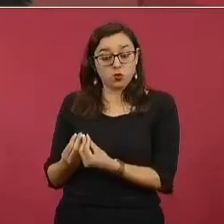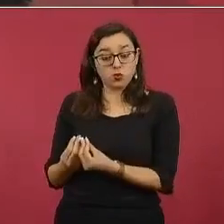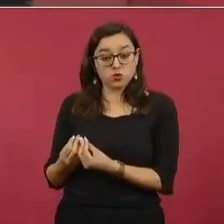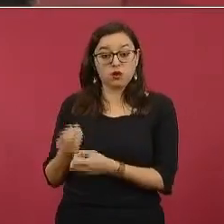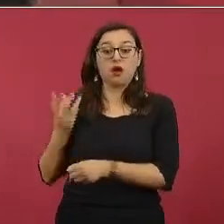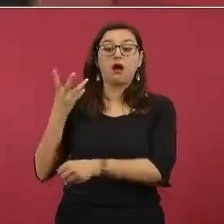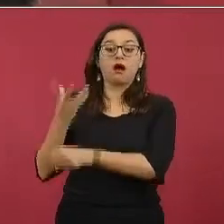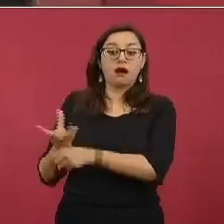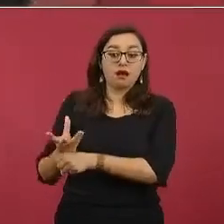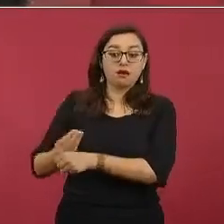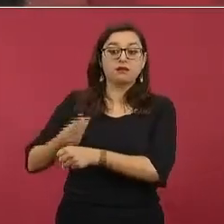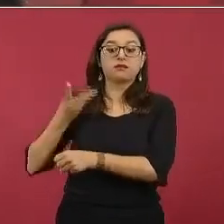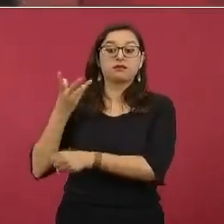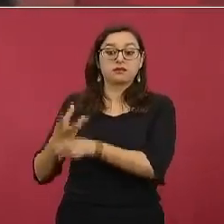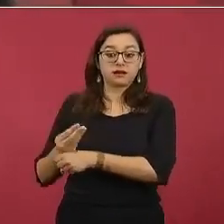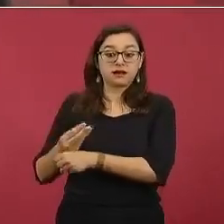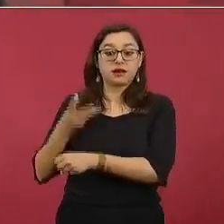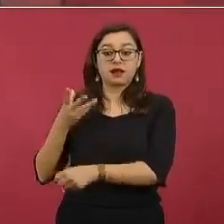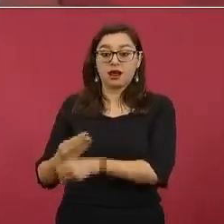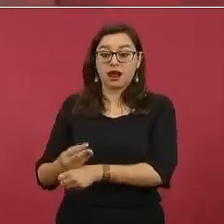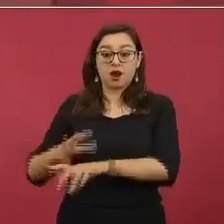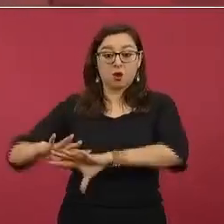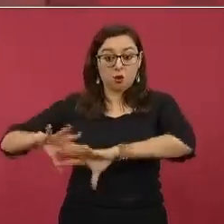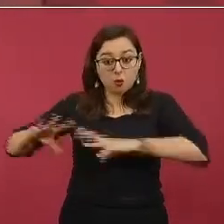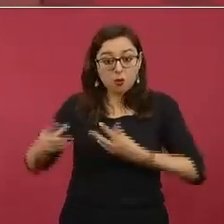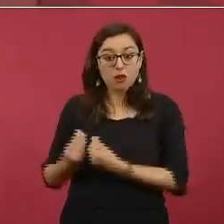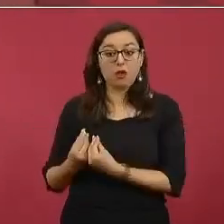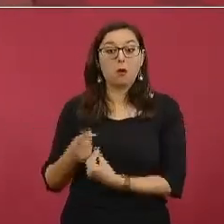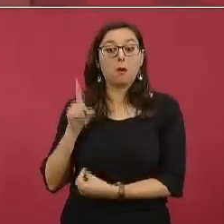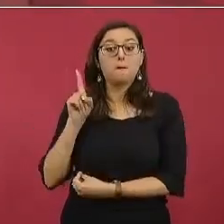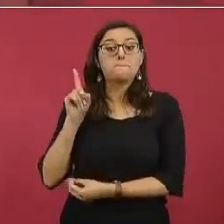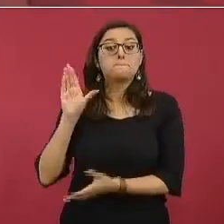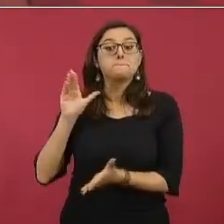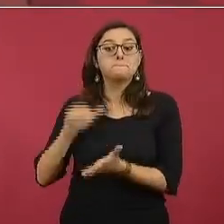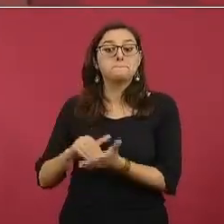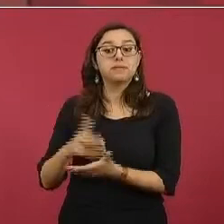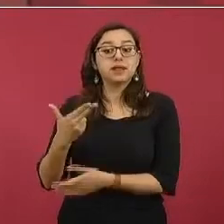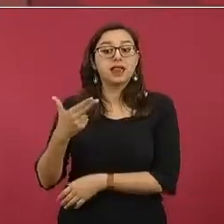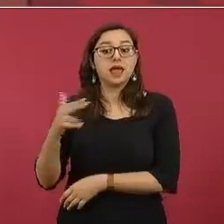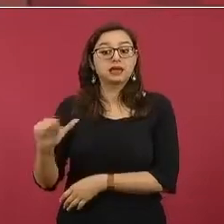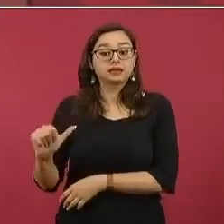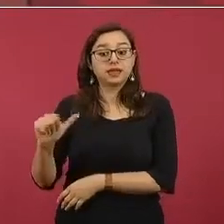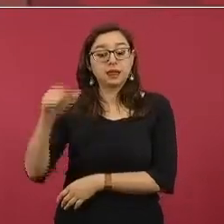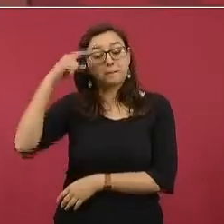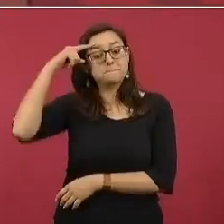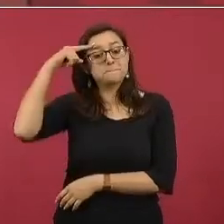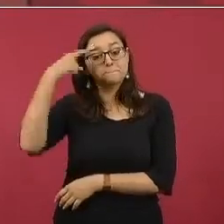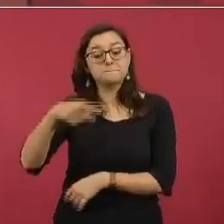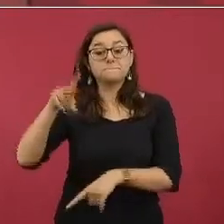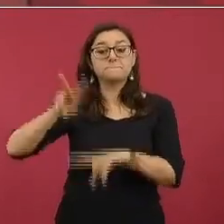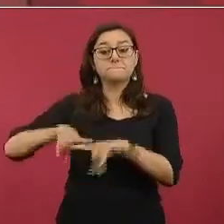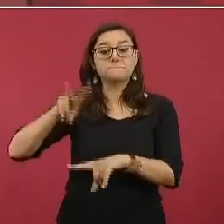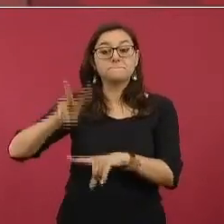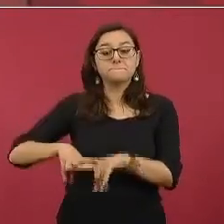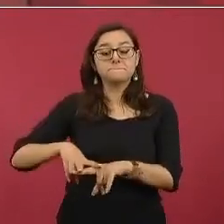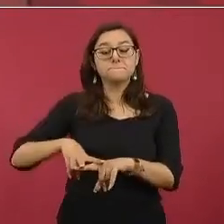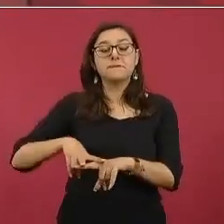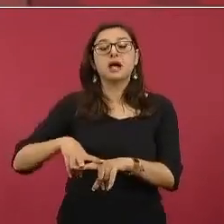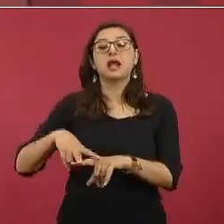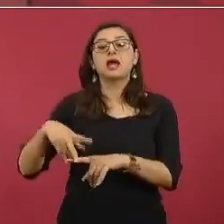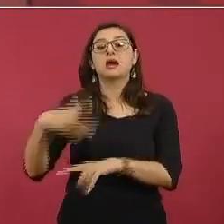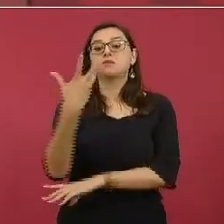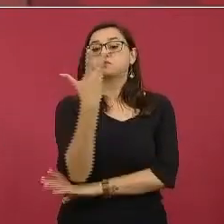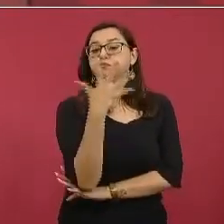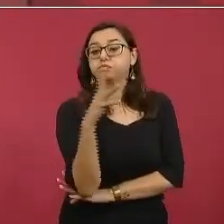se compactan 1000 hectáreas que va a ser un parque del jaguar. Se va a